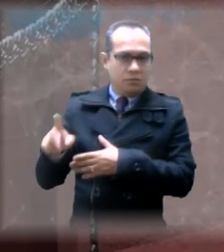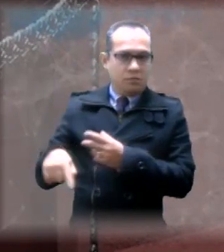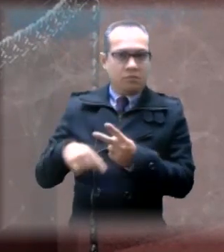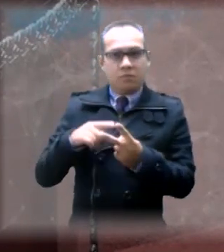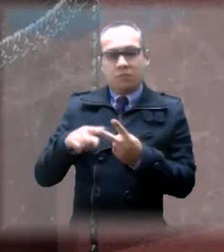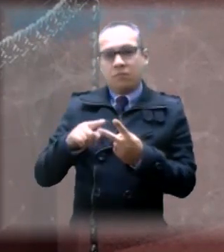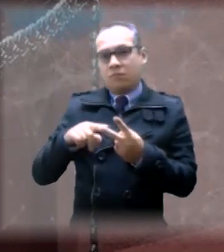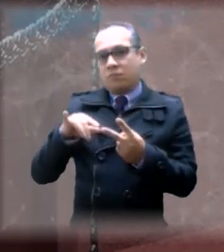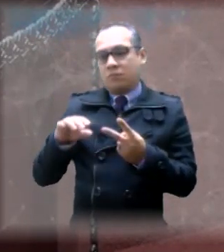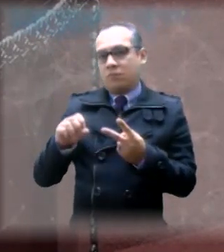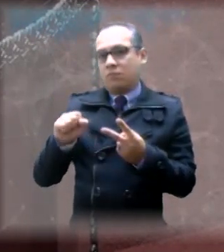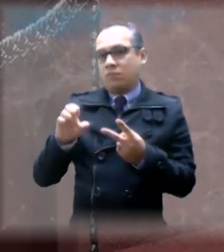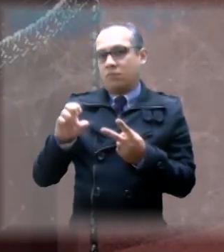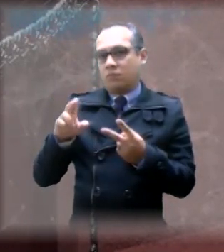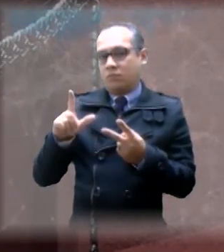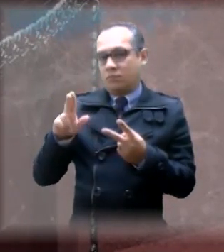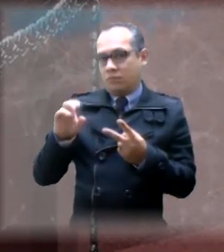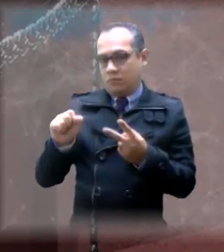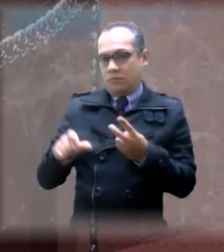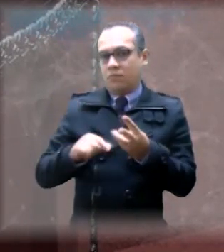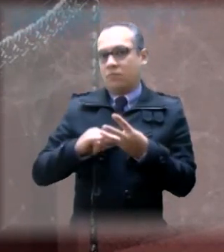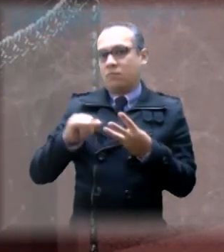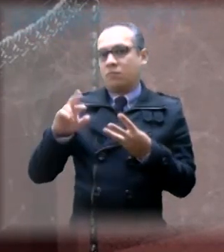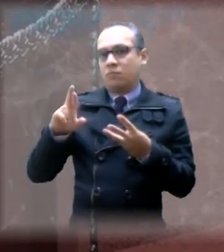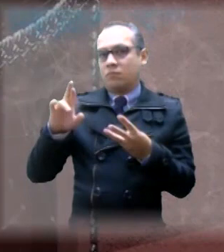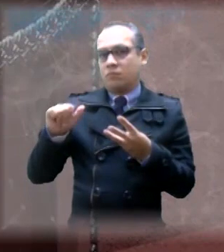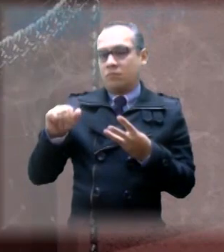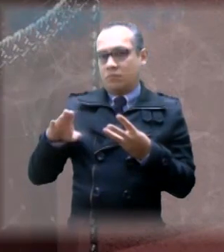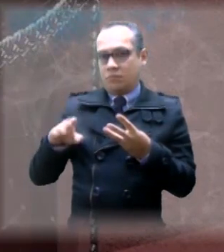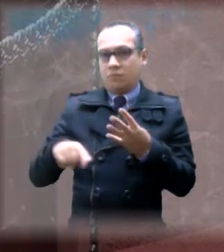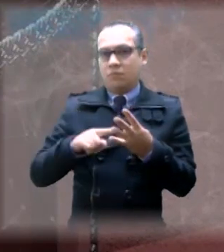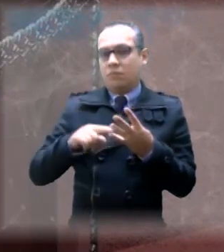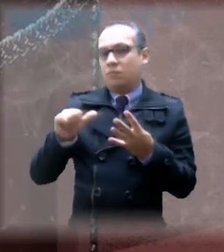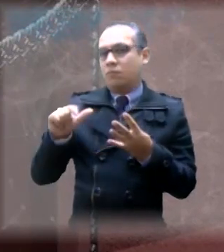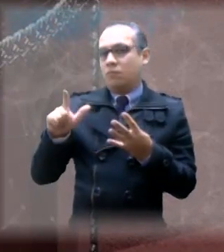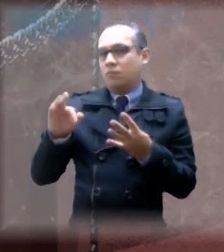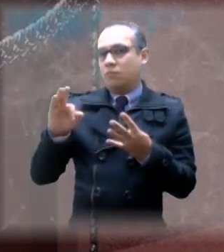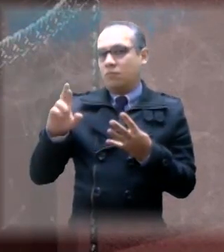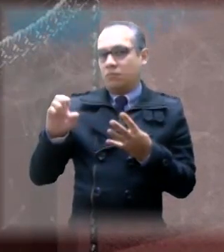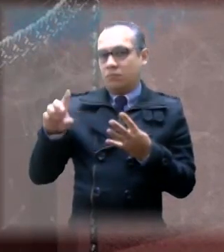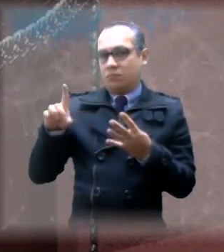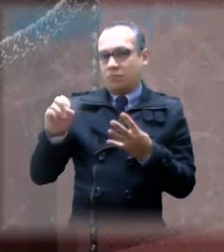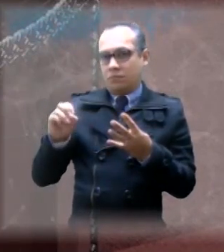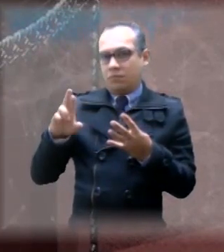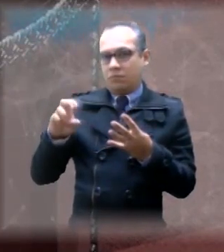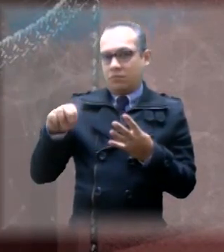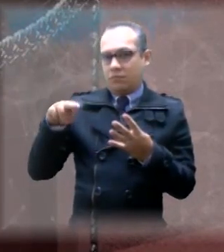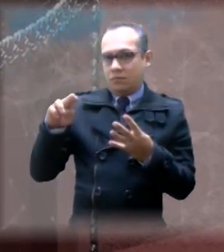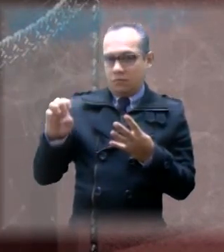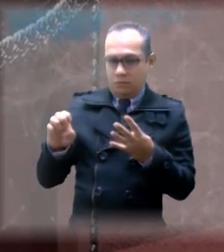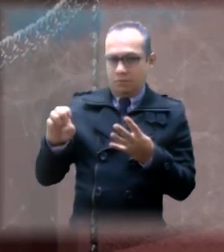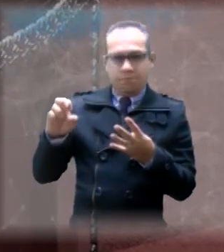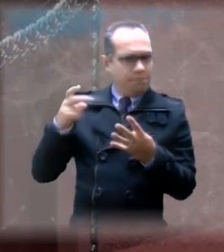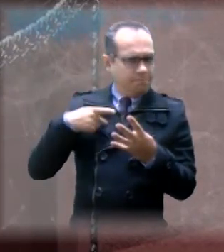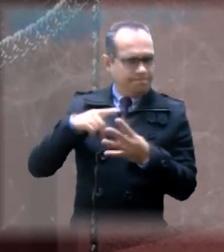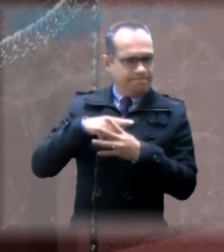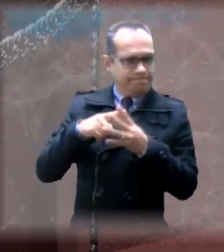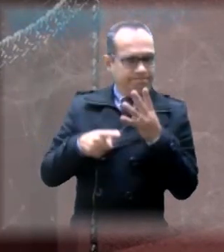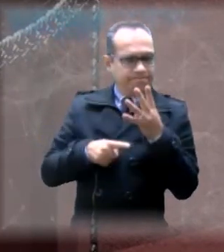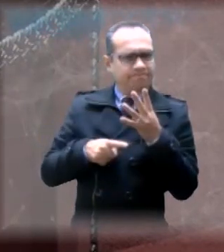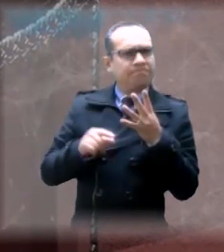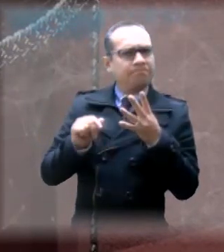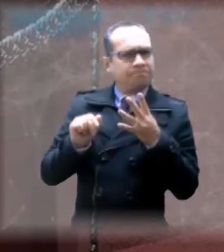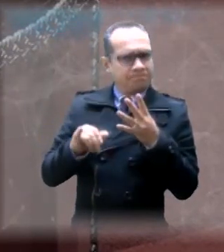José Luis Mendoza Gamiño, Irán Zúñiga Pérez y Alfredo René Uribe Márquez, se considera que no